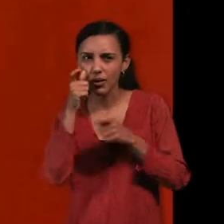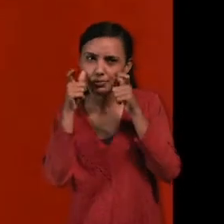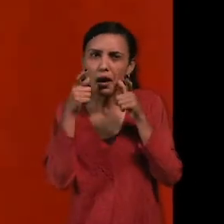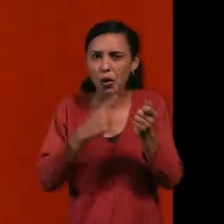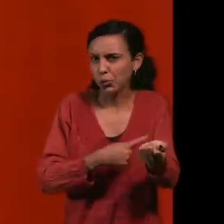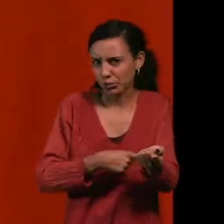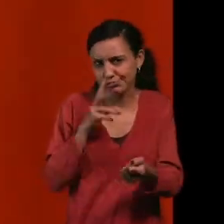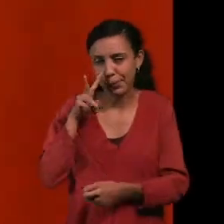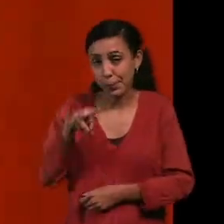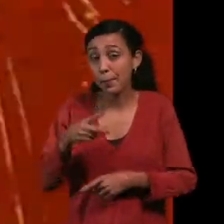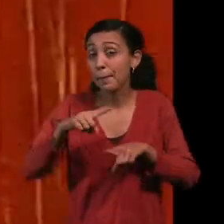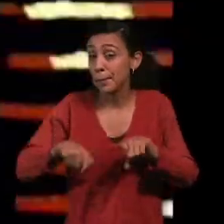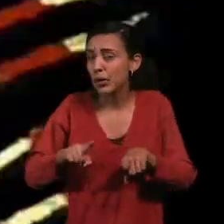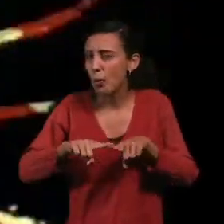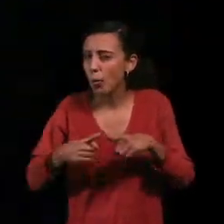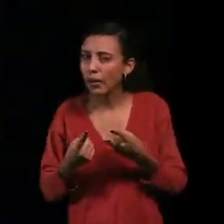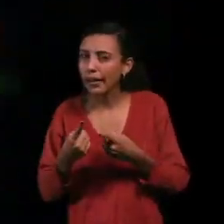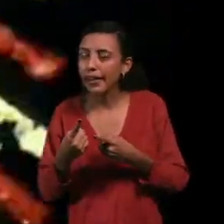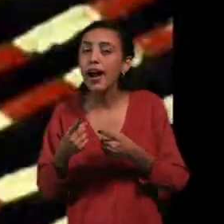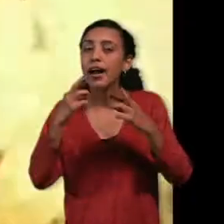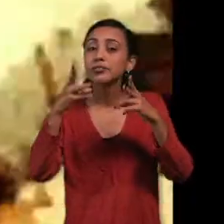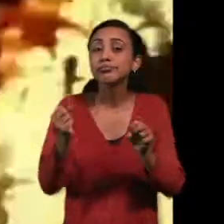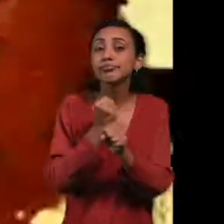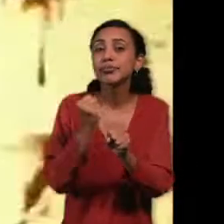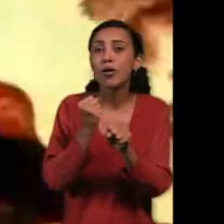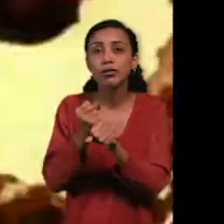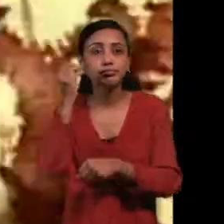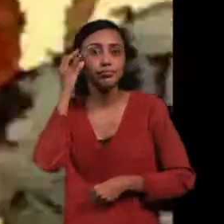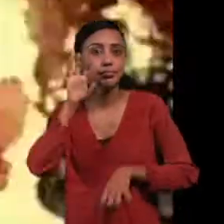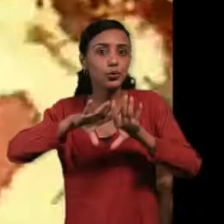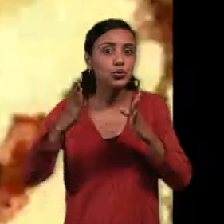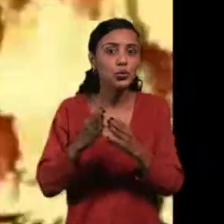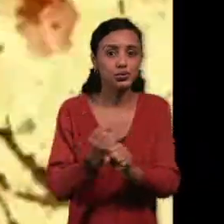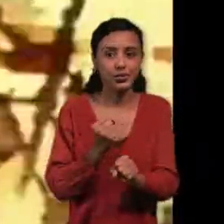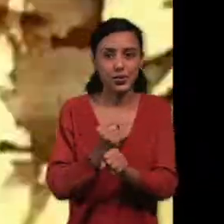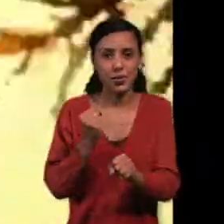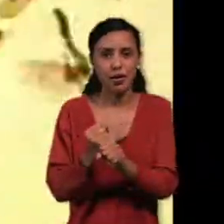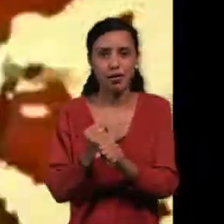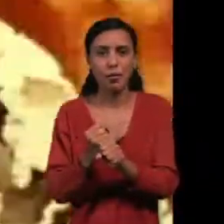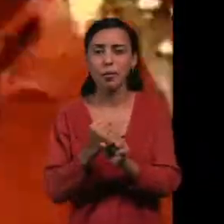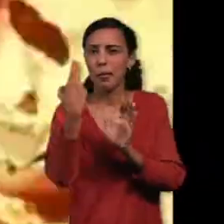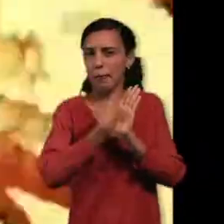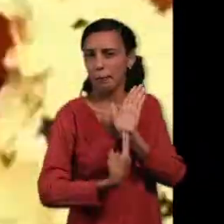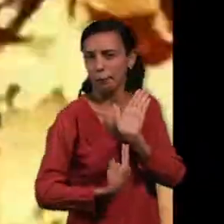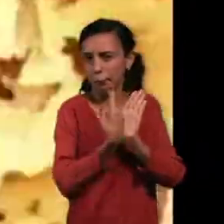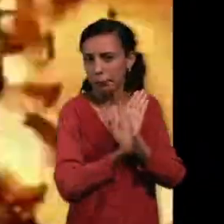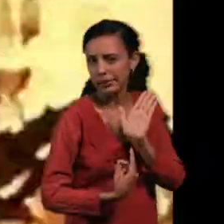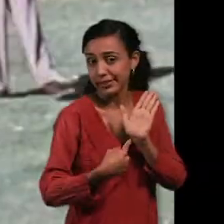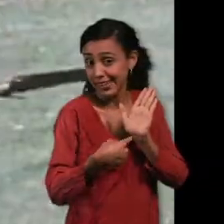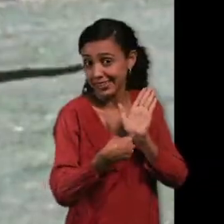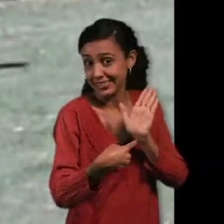comunes son el resultado de experimentos que realizó a lo largo de su carrera. Pintar sobre celuloide,